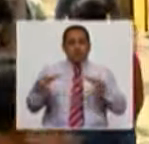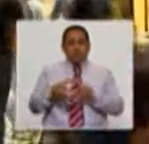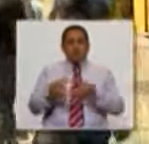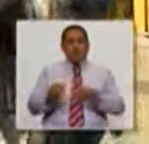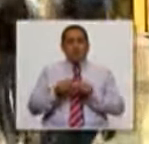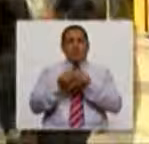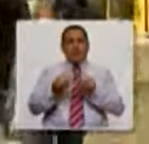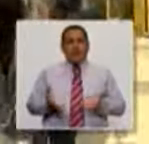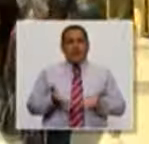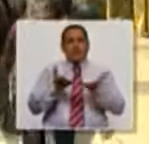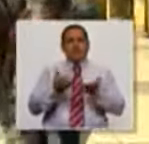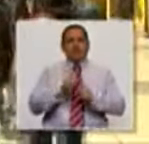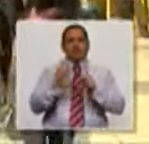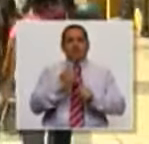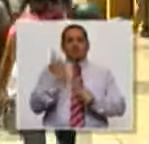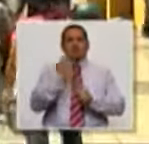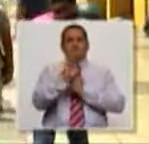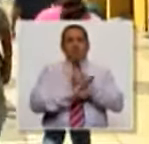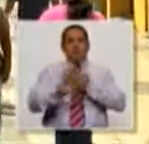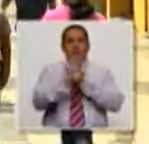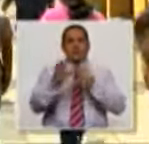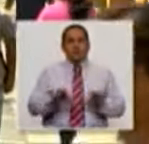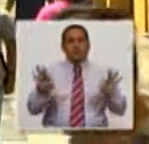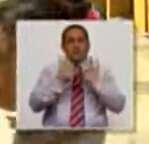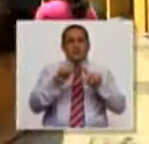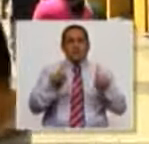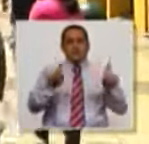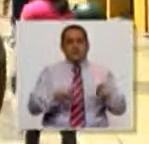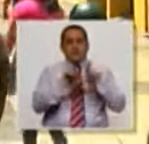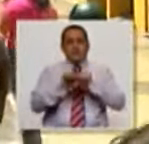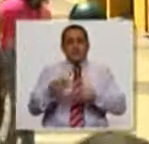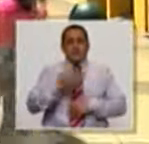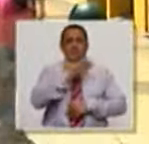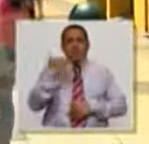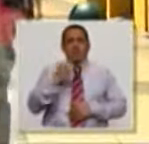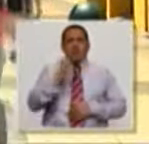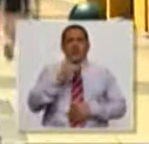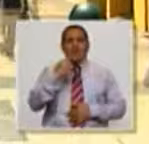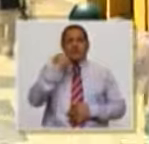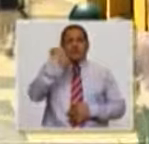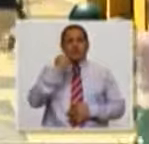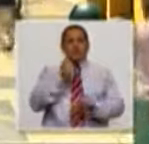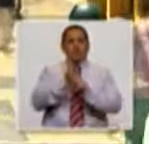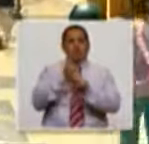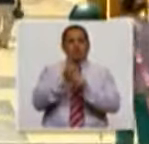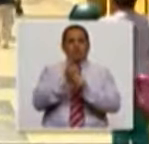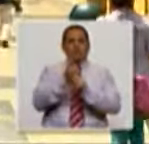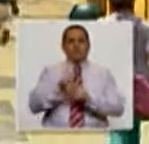en ánimo no solo de proteger los temas fundamentales, sino de mejorar el derecho en sí mismo.